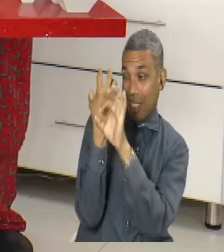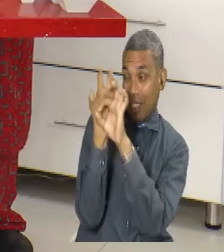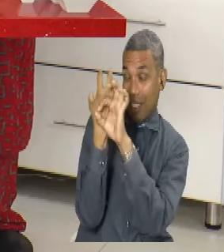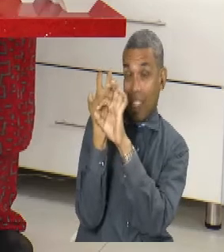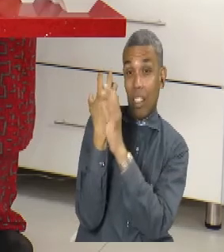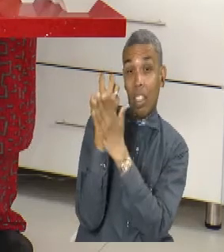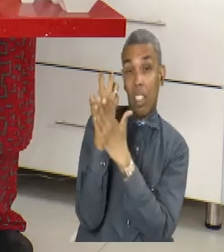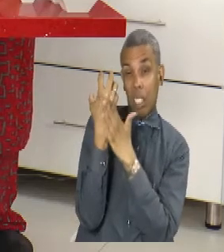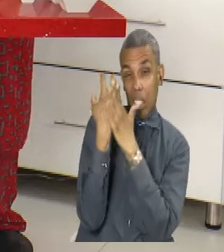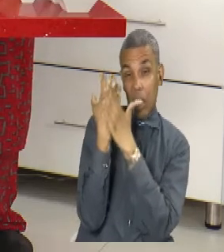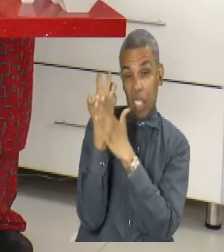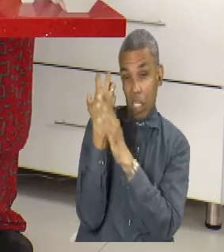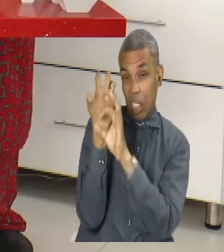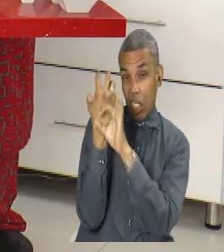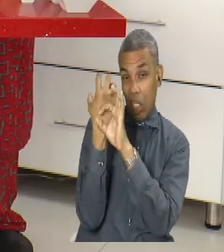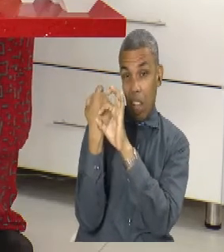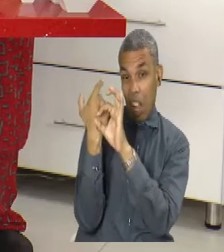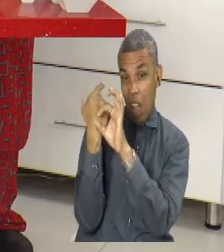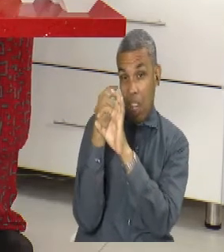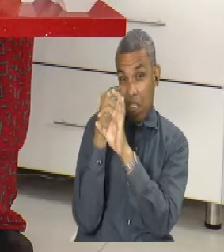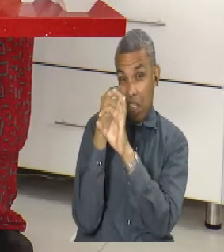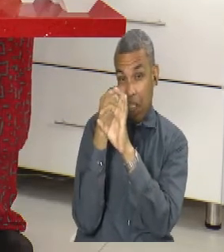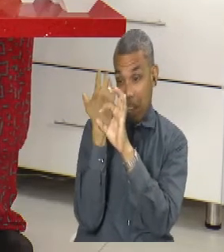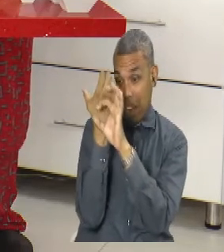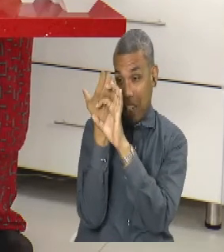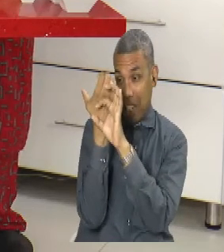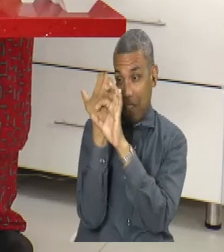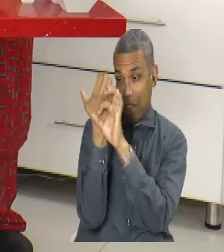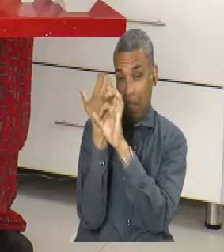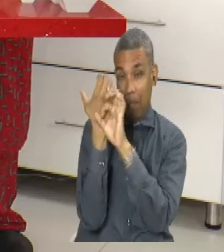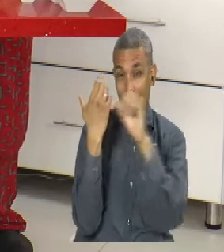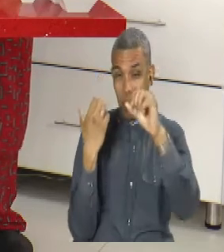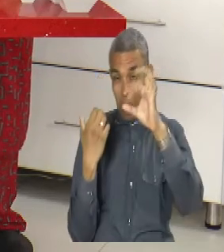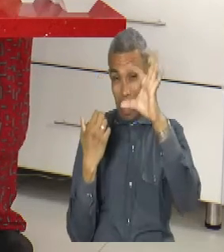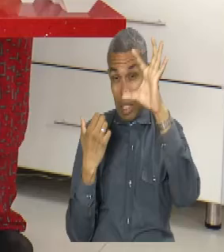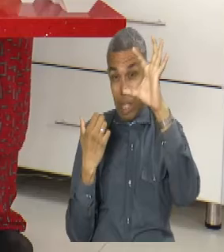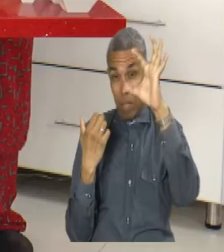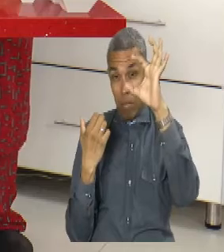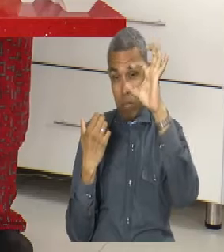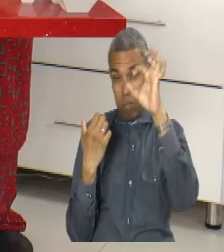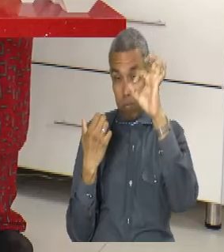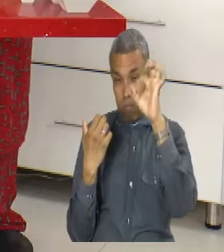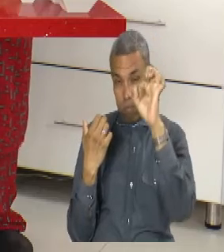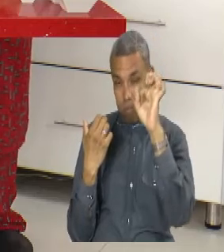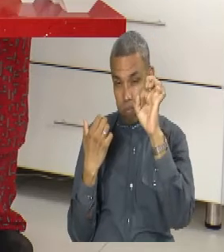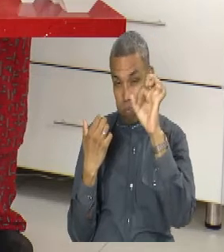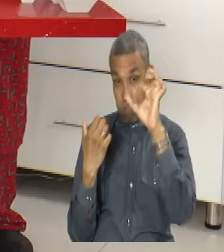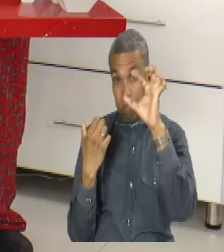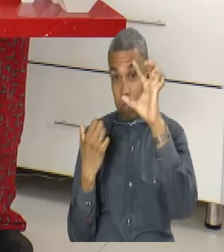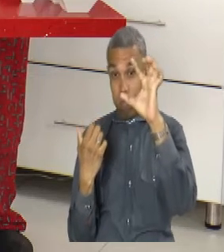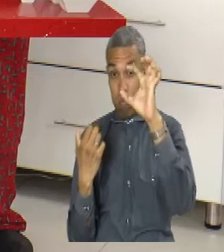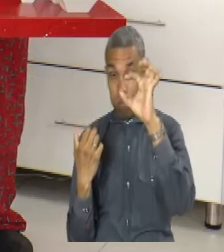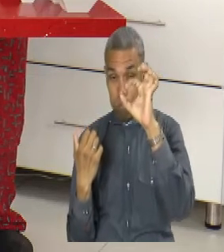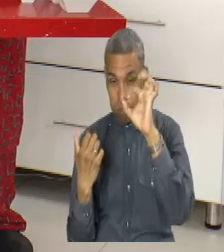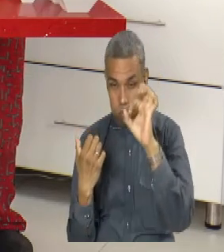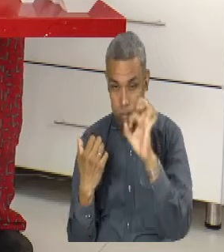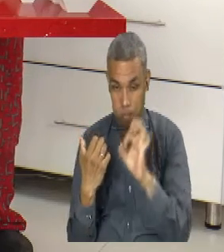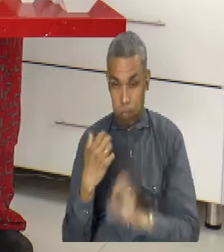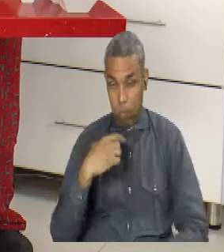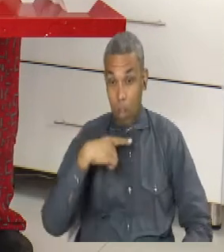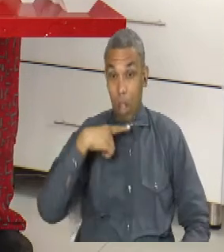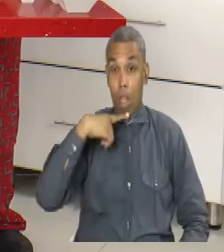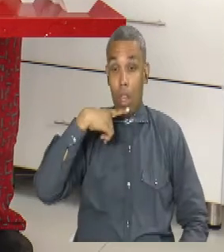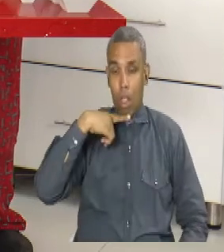es más común cada vez ver personas que usan gafas, no solo porque tienen miopía, no solo porque tienen una